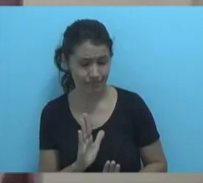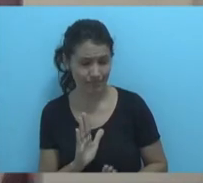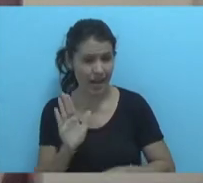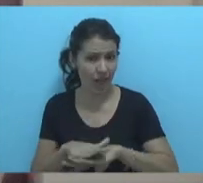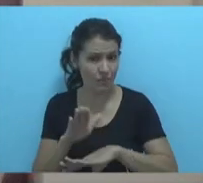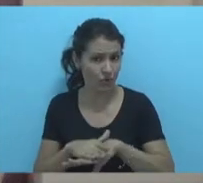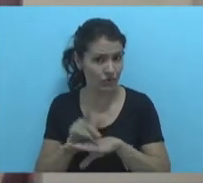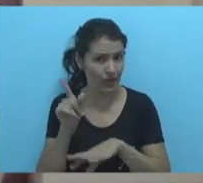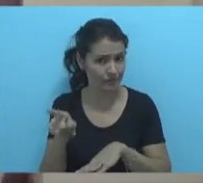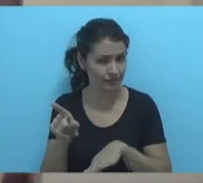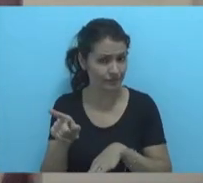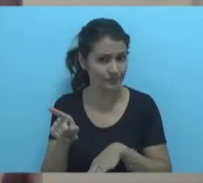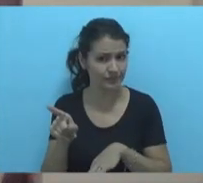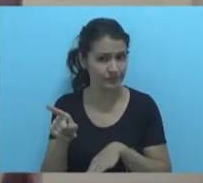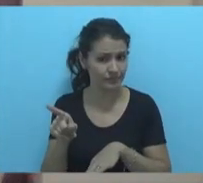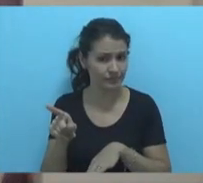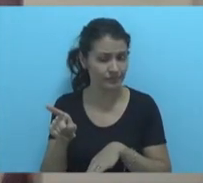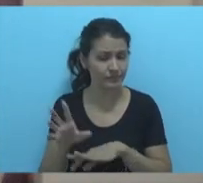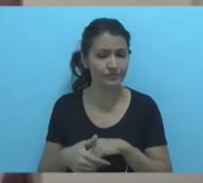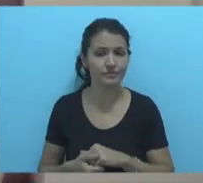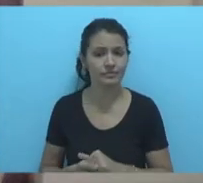que junto con eso